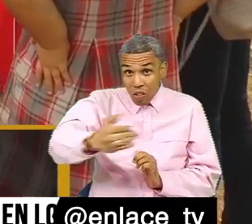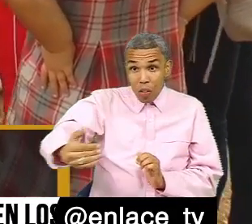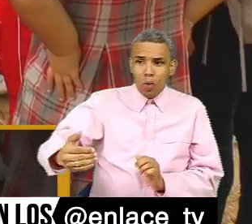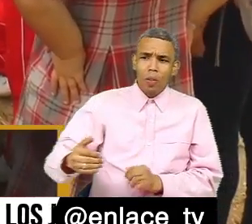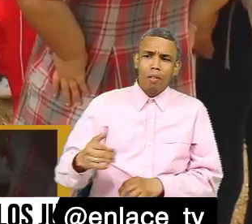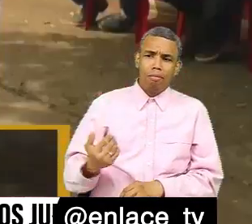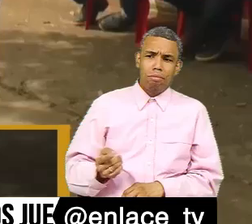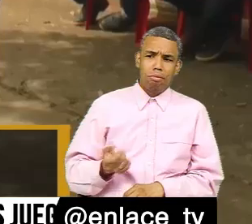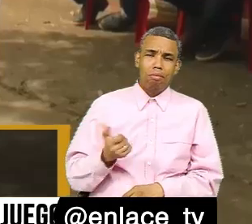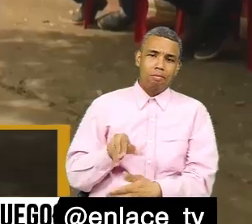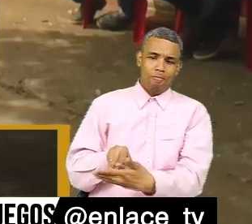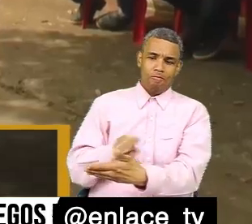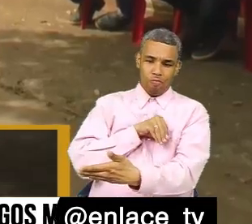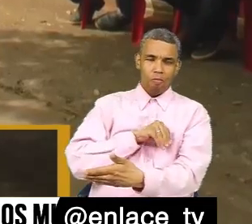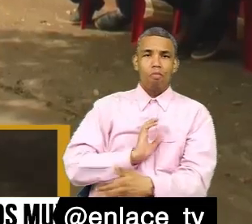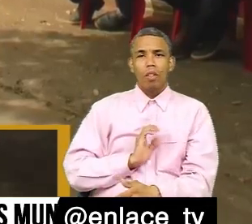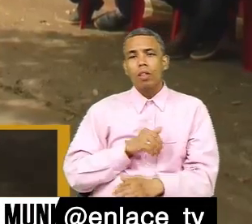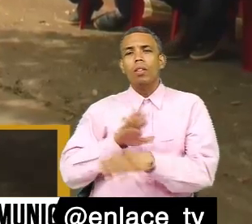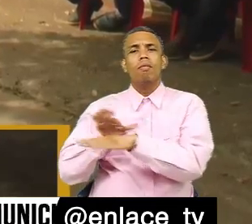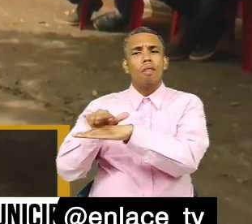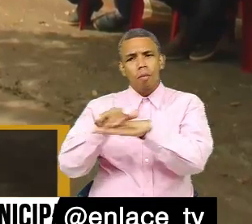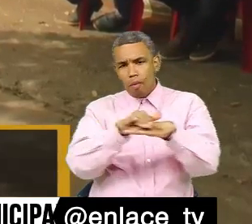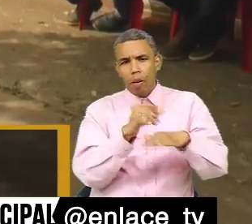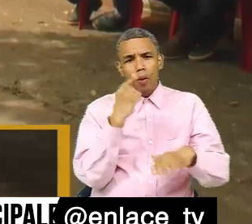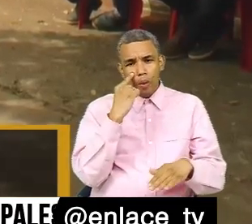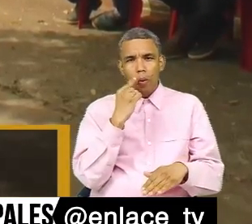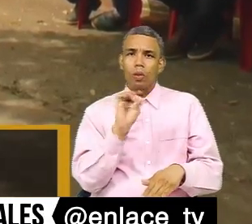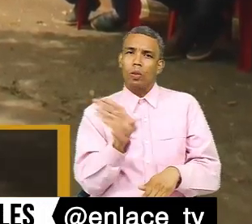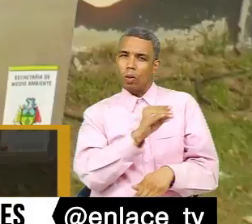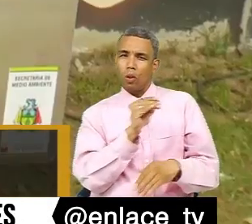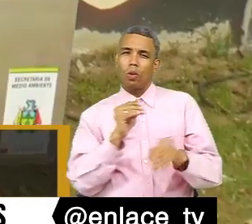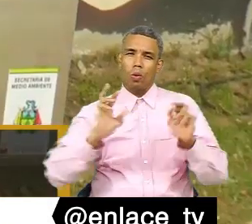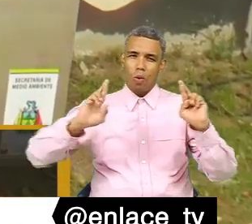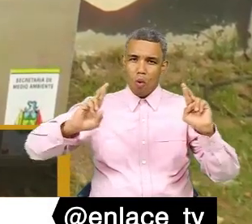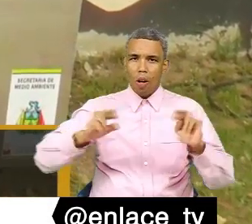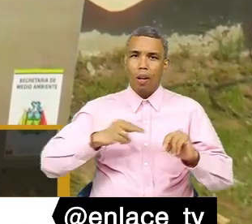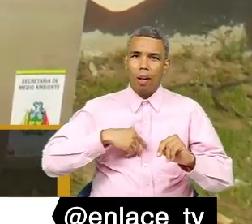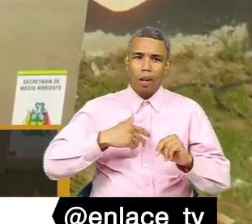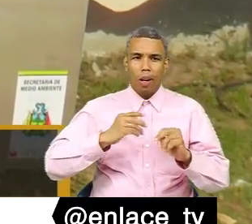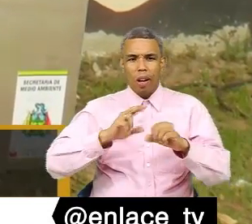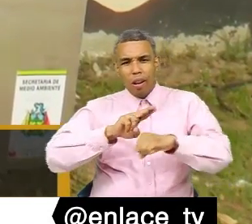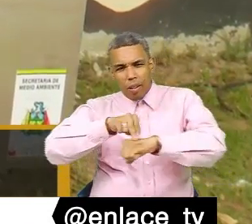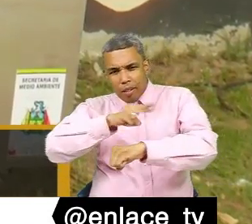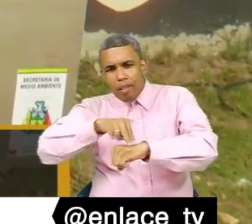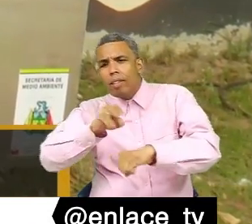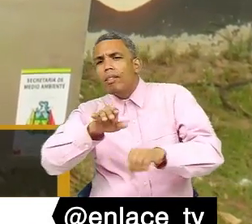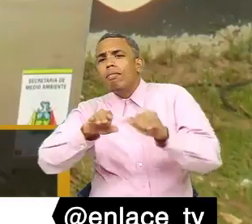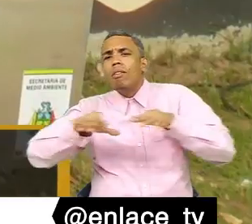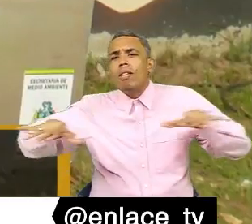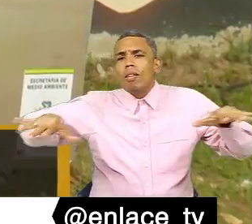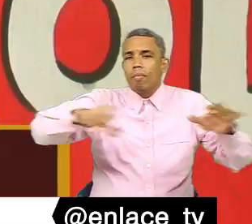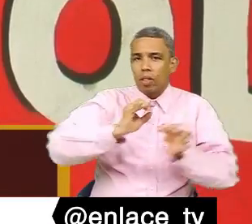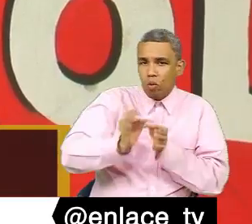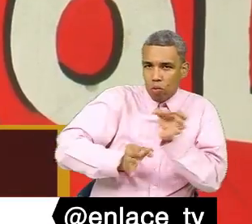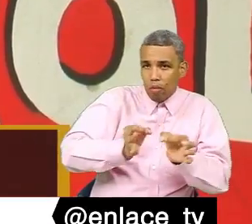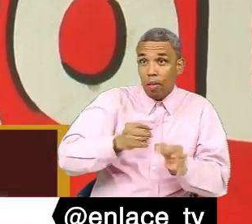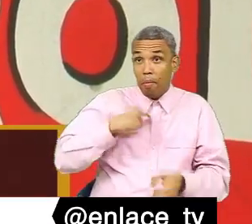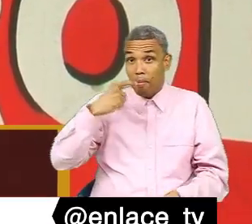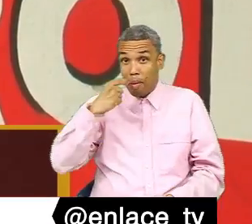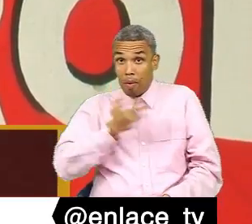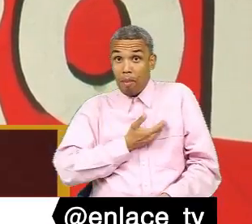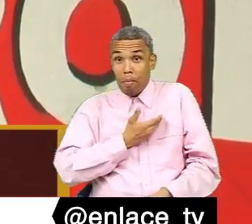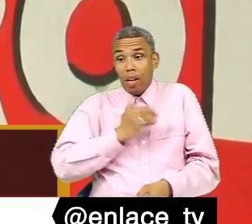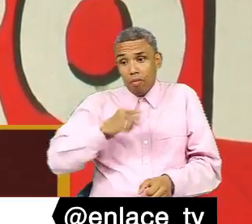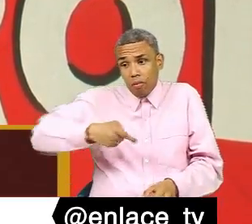hijos el preservar el medio ambiente. Para los padres de familia también es muy gratificante colaborar en este tipo de actividades, porque es